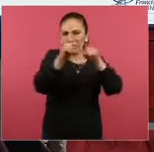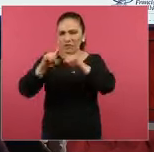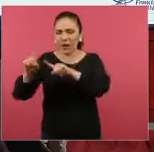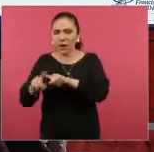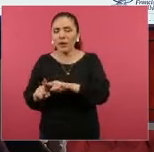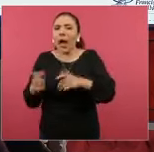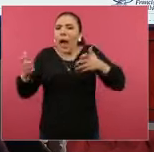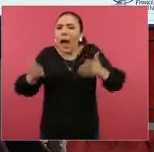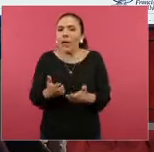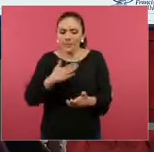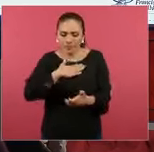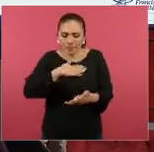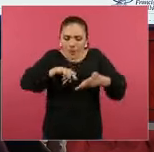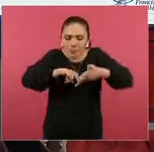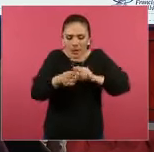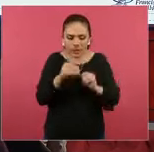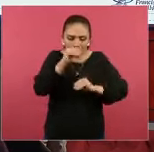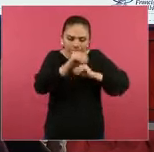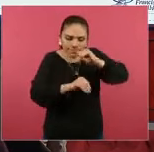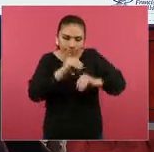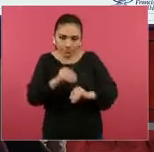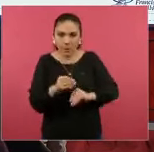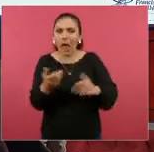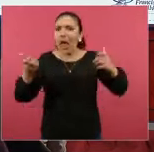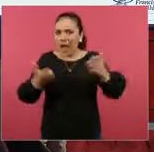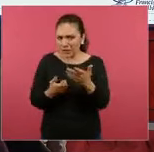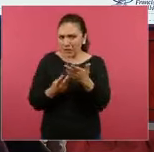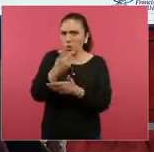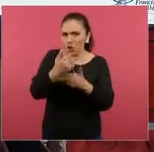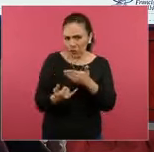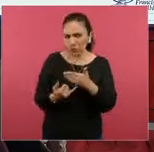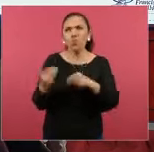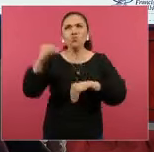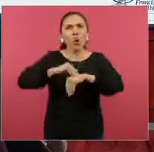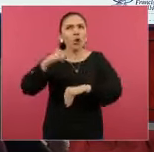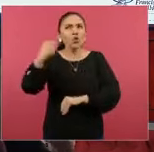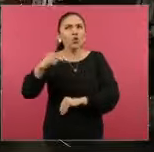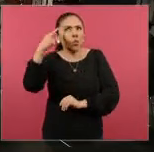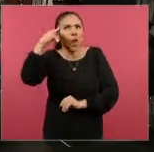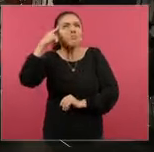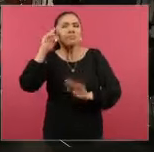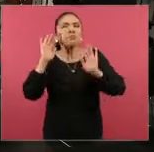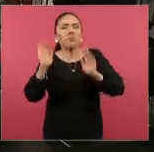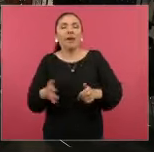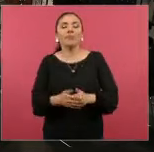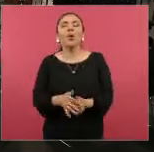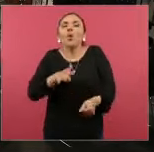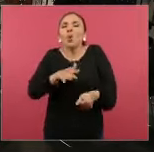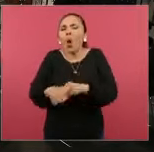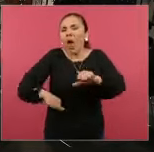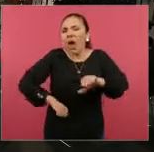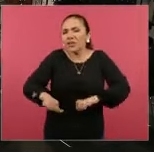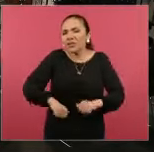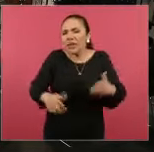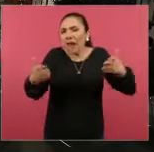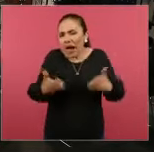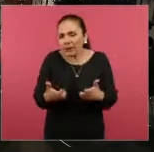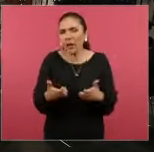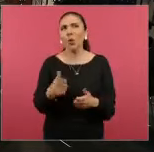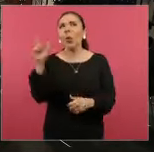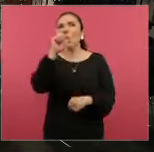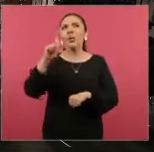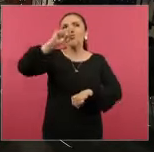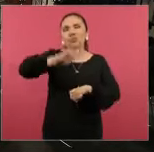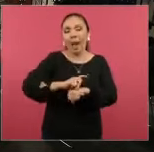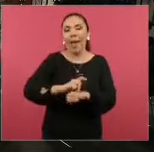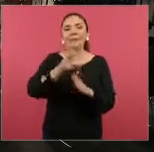los construya desde su inicio. Vamos a realizar este proyecto, ya lo nombramos. ¿Qué actividades vamos a realizar? Vamos a realizar nuestro cronograma de